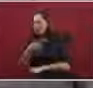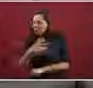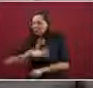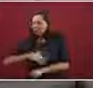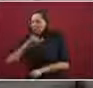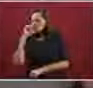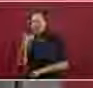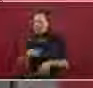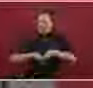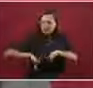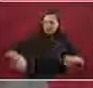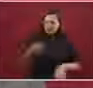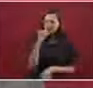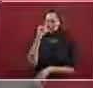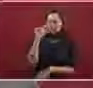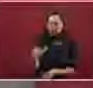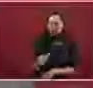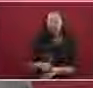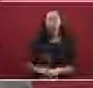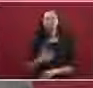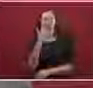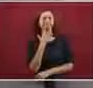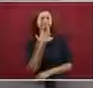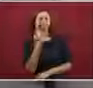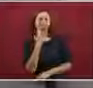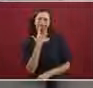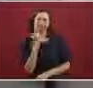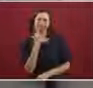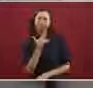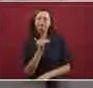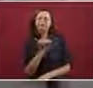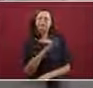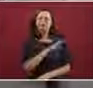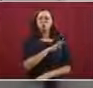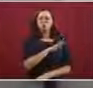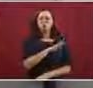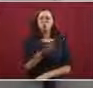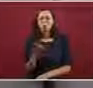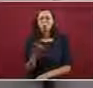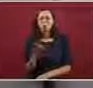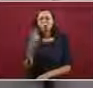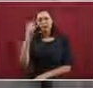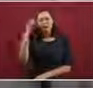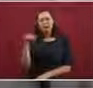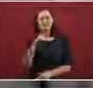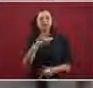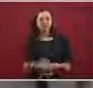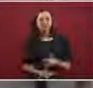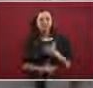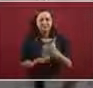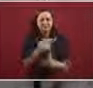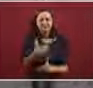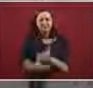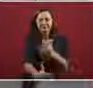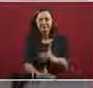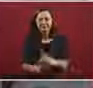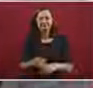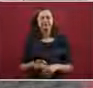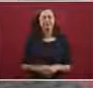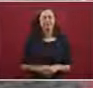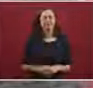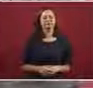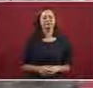se luche para avanzar y